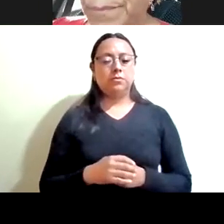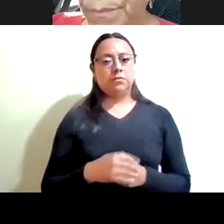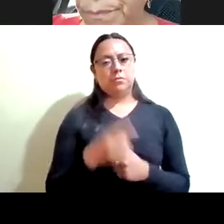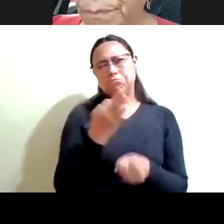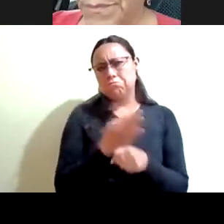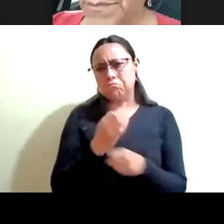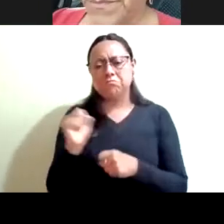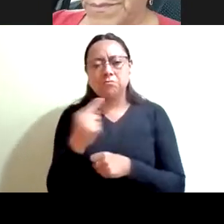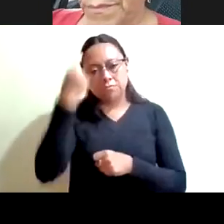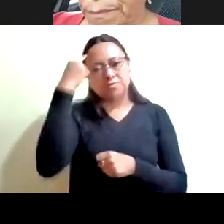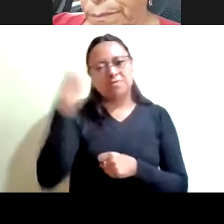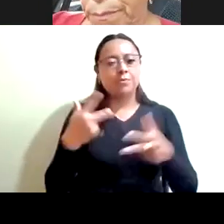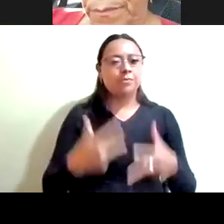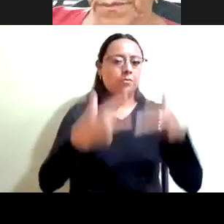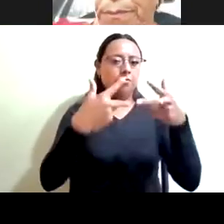razón para